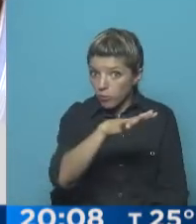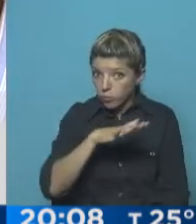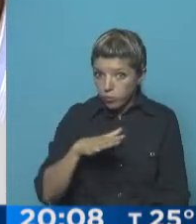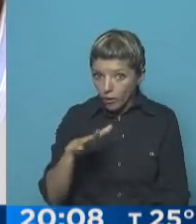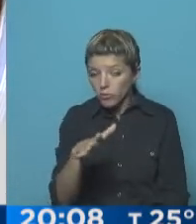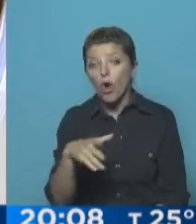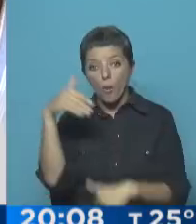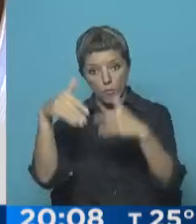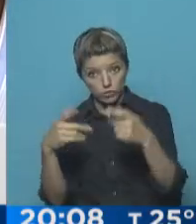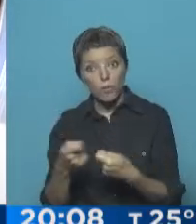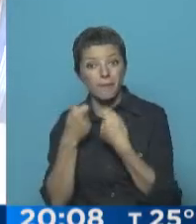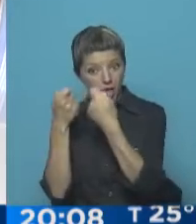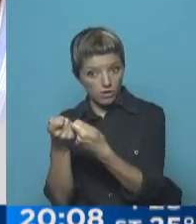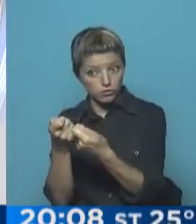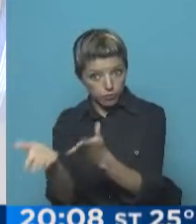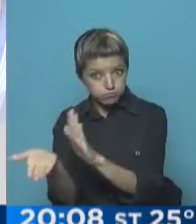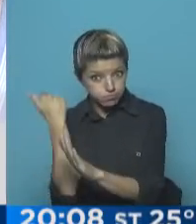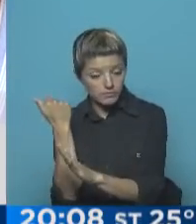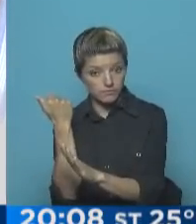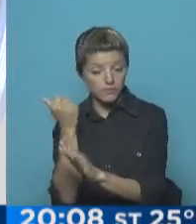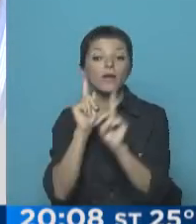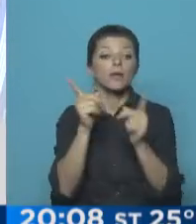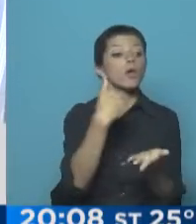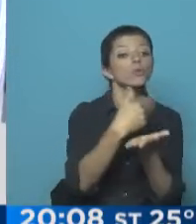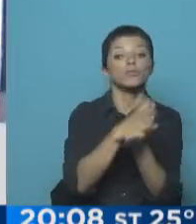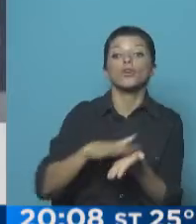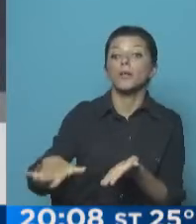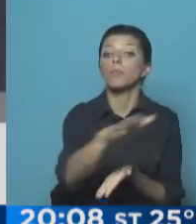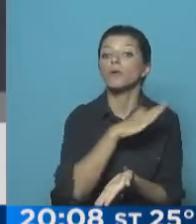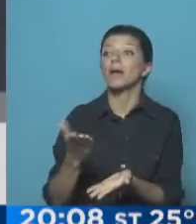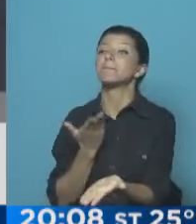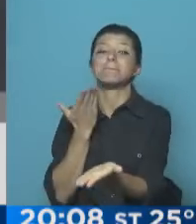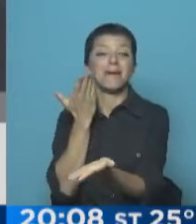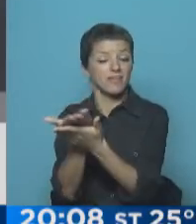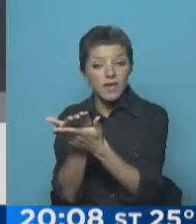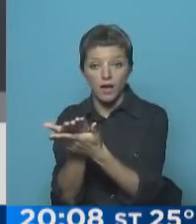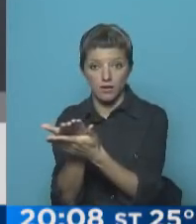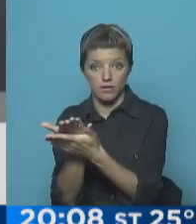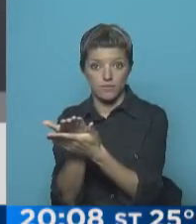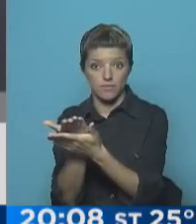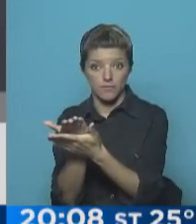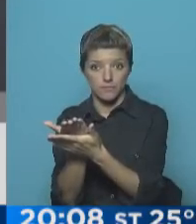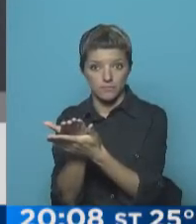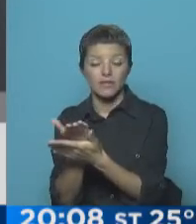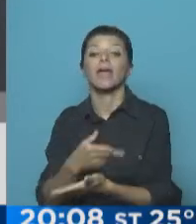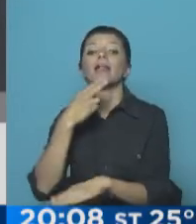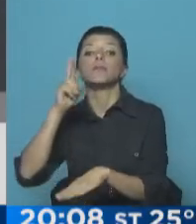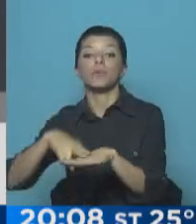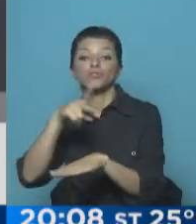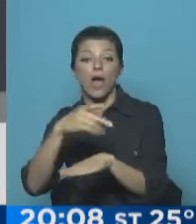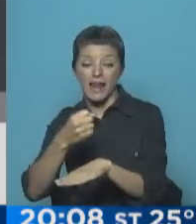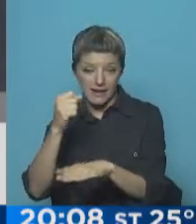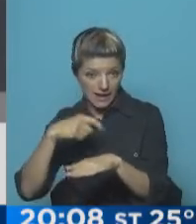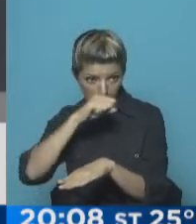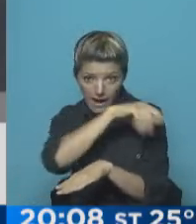de las restricciones cambiarias que había. Había un sector de la población que estaba pidiendo a gritos que se le mejorara la rentabilidad del campo.